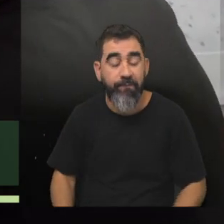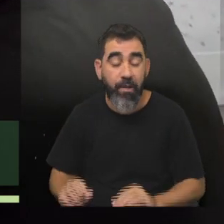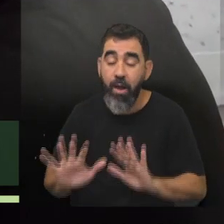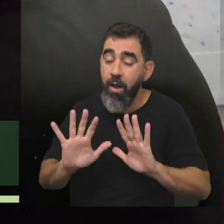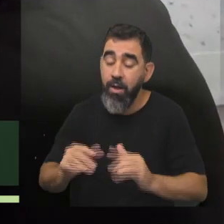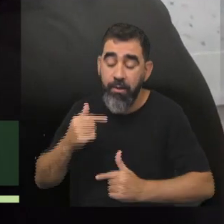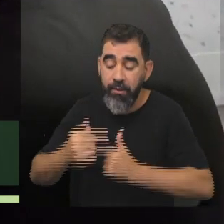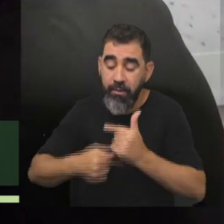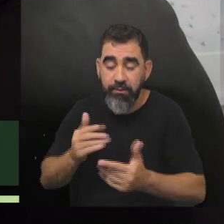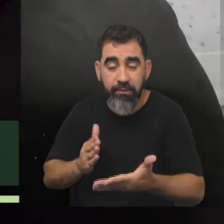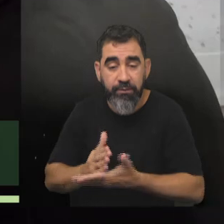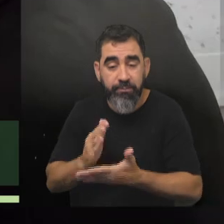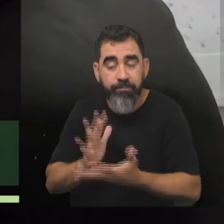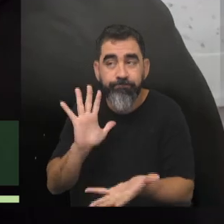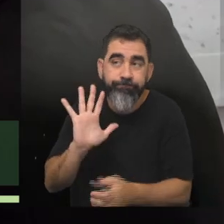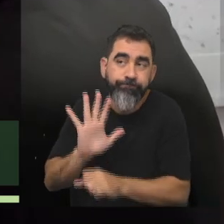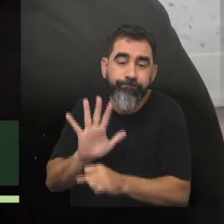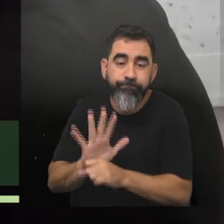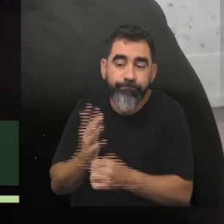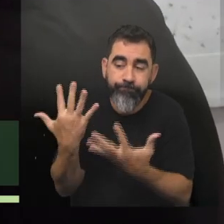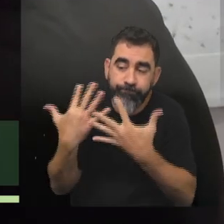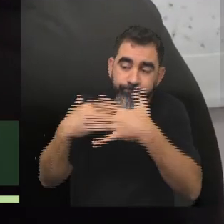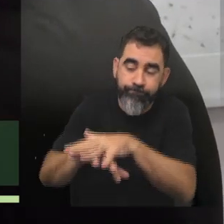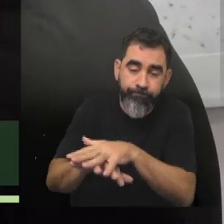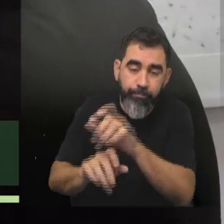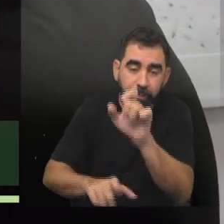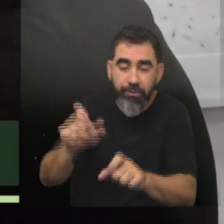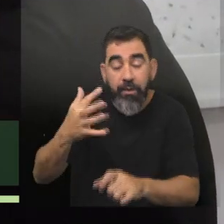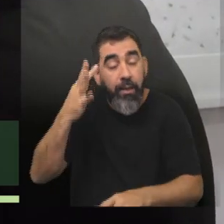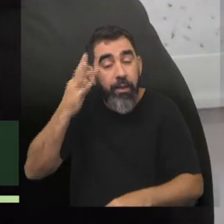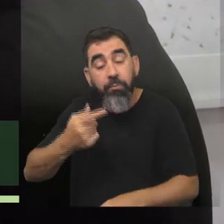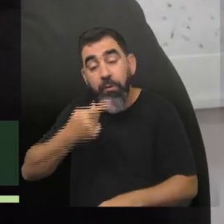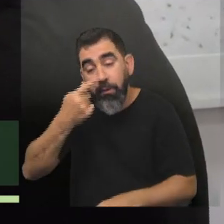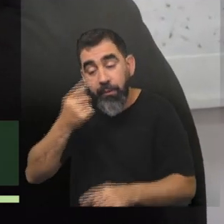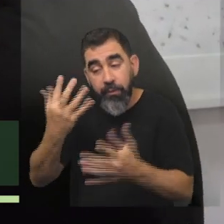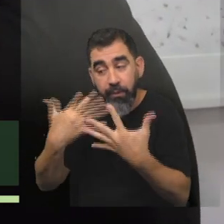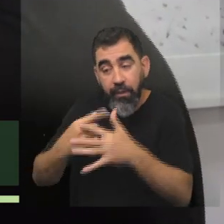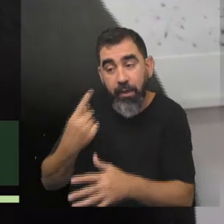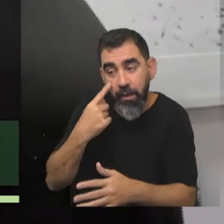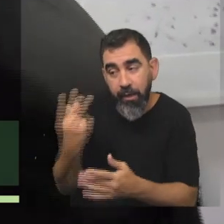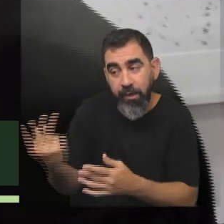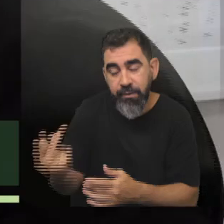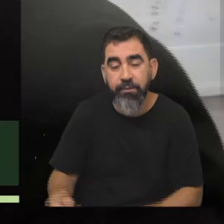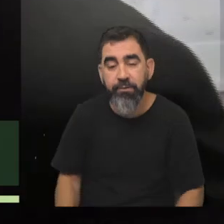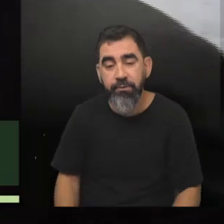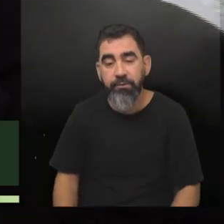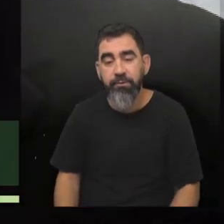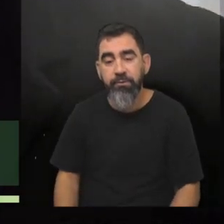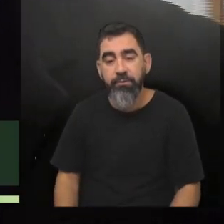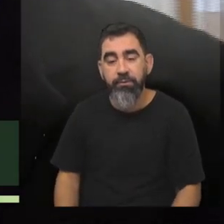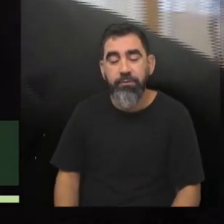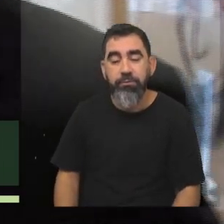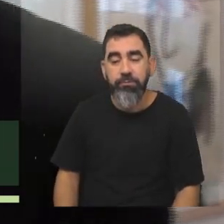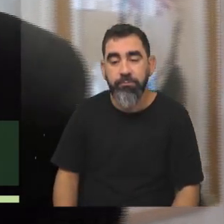digamos estamos todo el tiempo como tratando de cruzar y juntar gente que nos parece interesante que se conozca ahora y nos despedimos Pilar